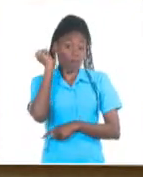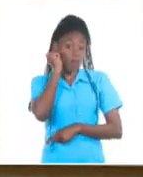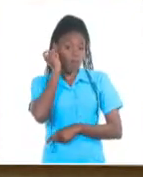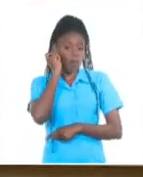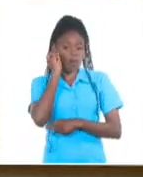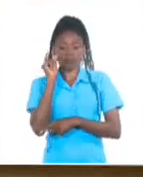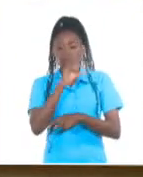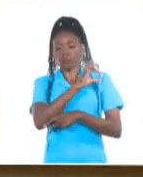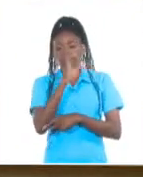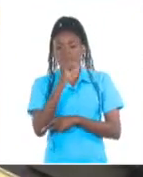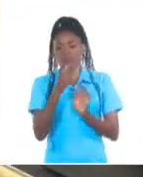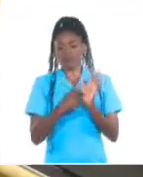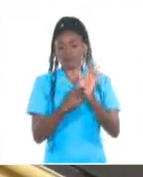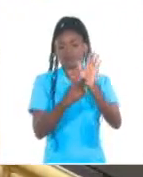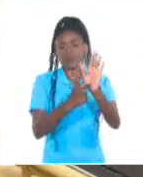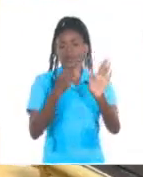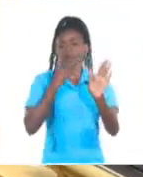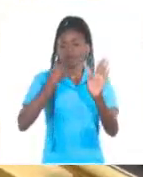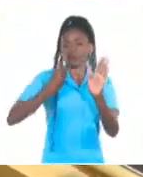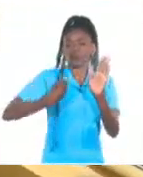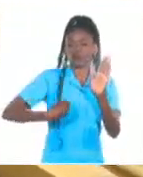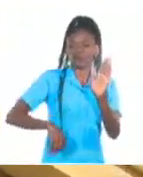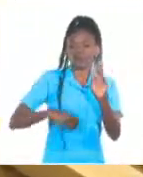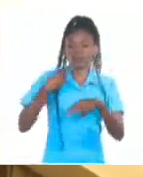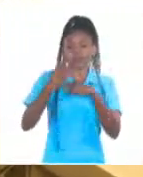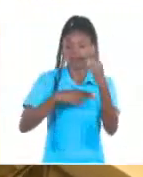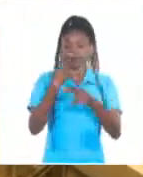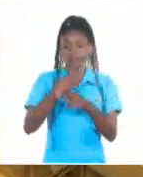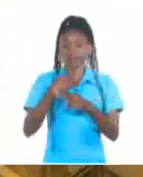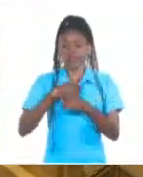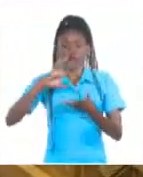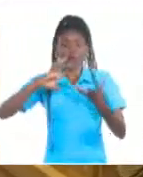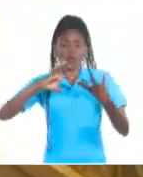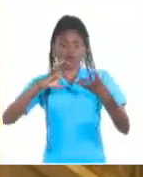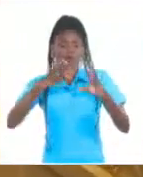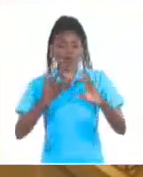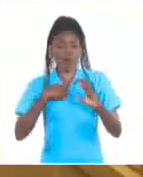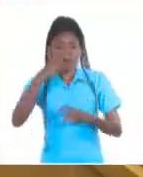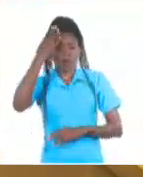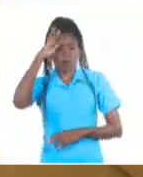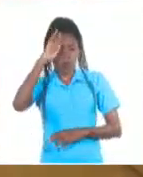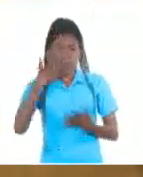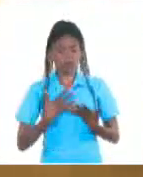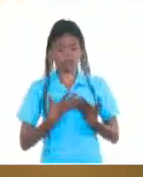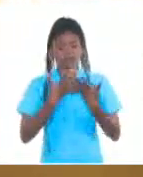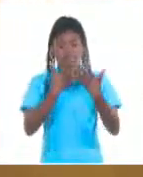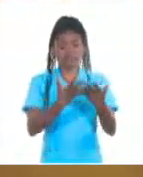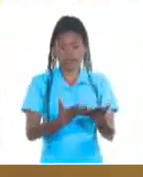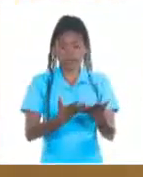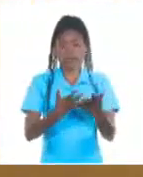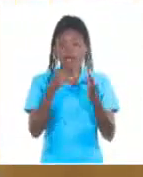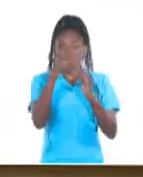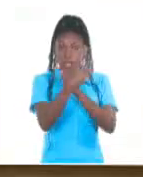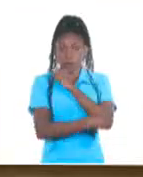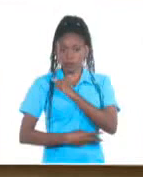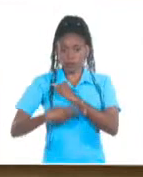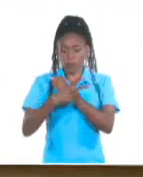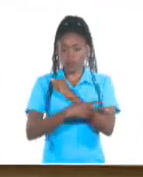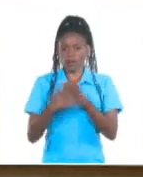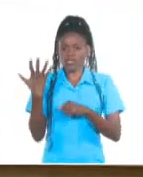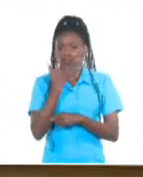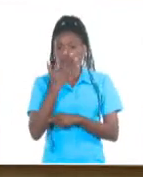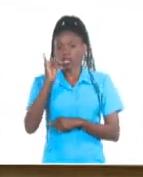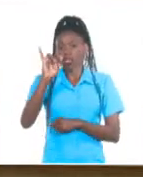a los empresarios las oportunidades, incentivos y modalidades que Cuba ofrece al inversionista extranjero, en particular al